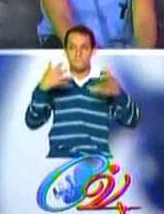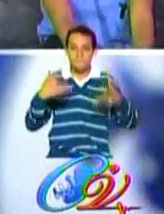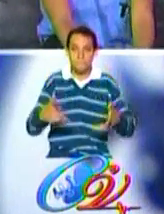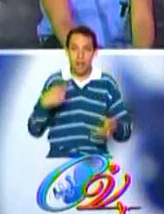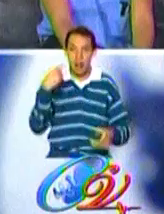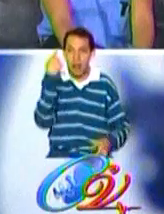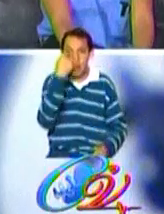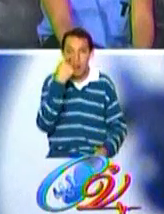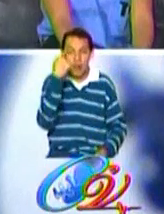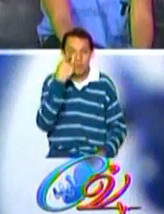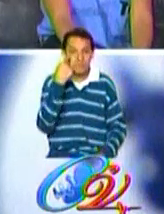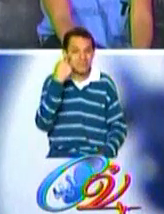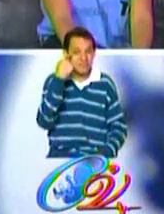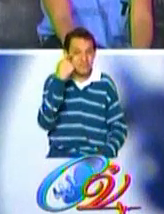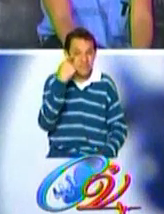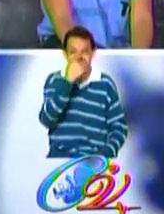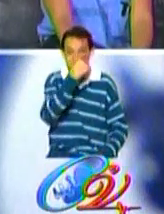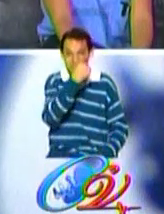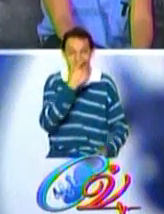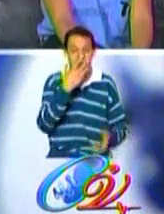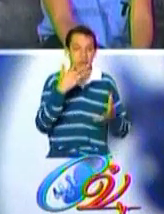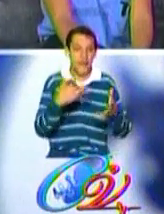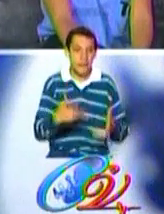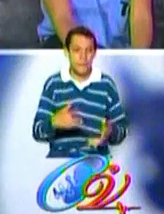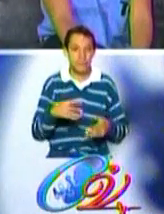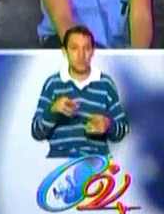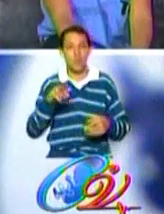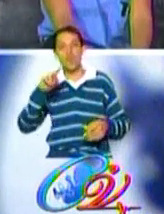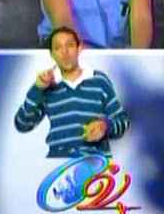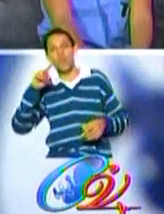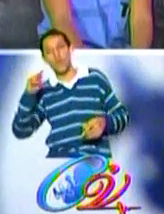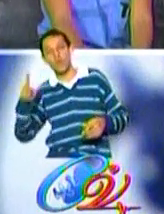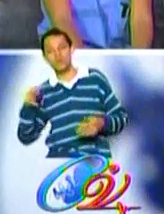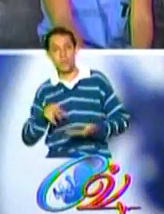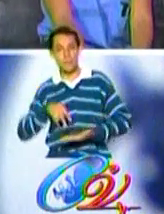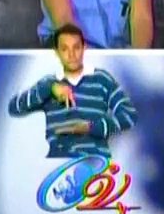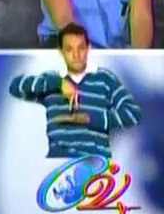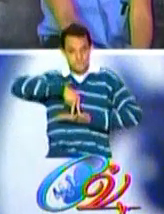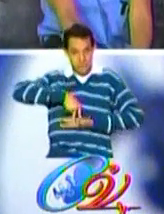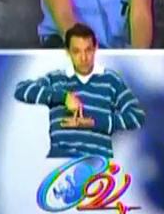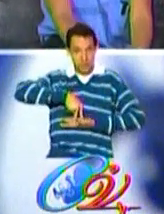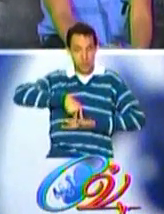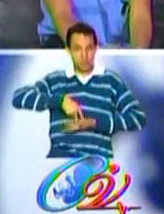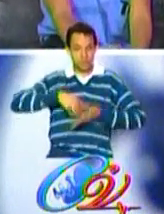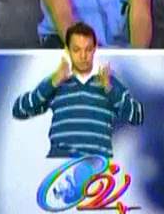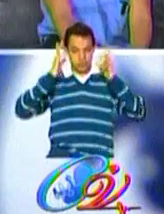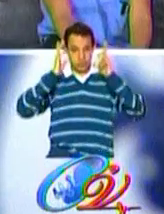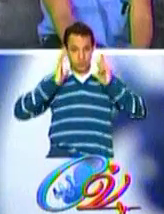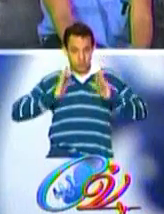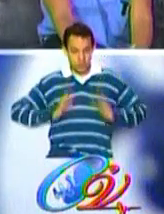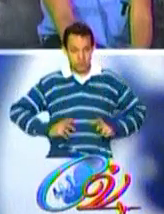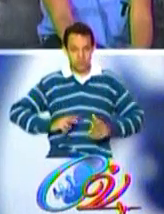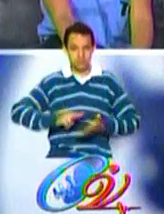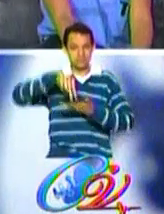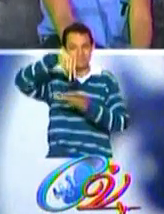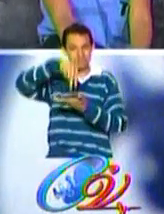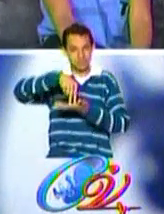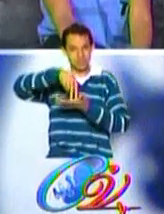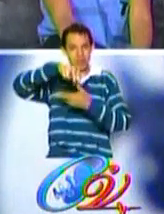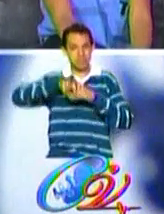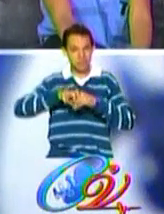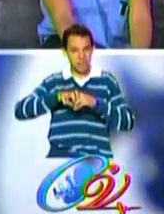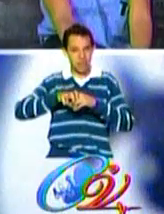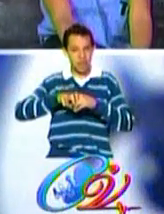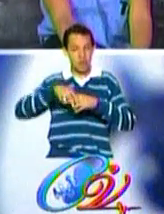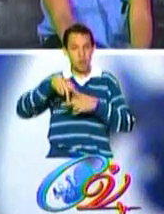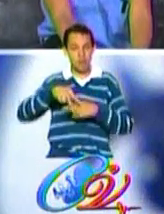pupila de los pacientes. Este es otro que es de la postura, porque básicamente los tóxicos lo primero que alteran son